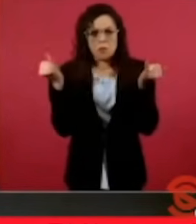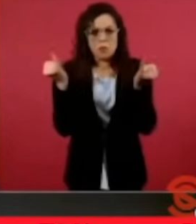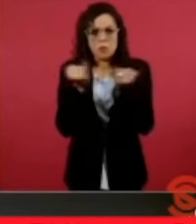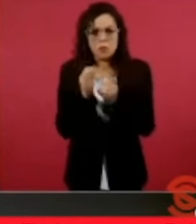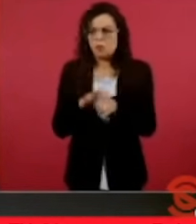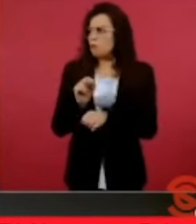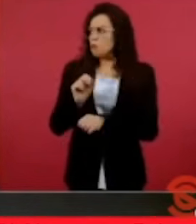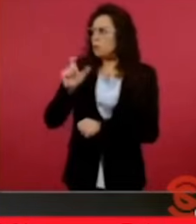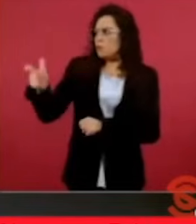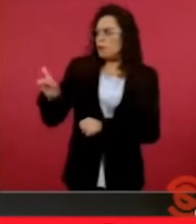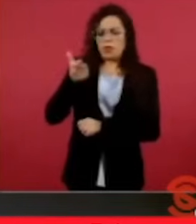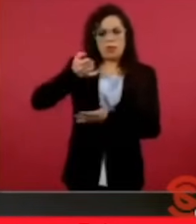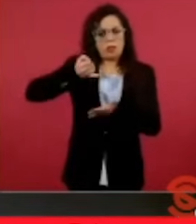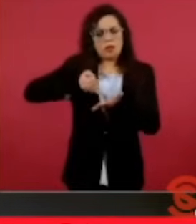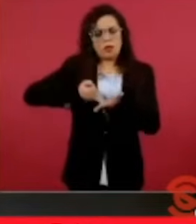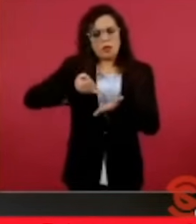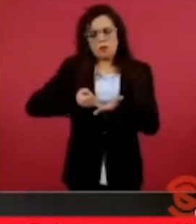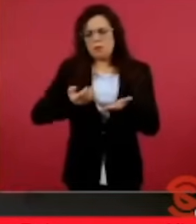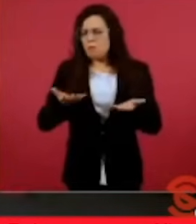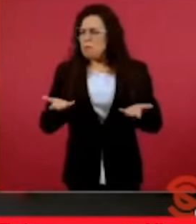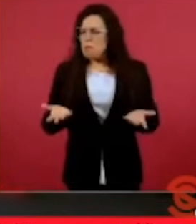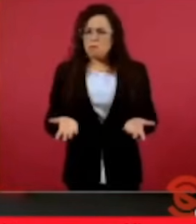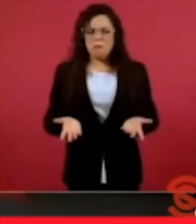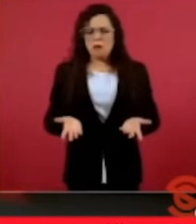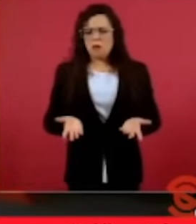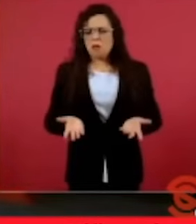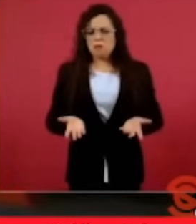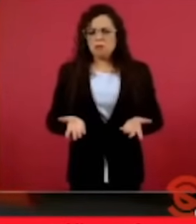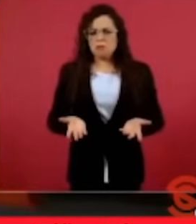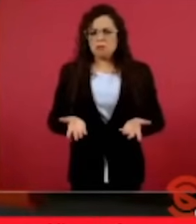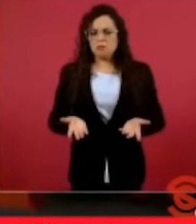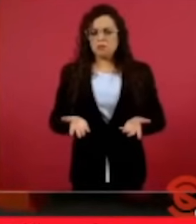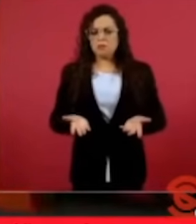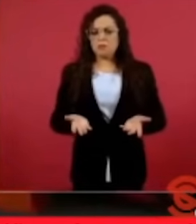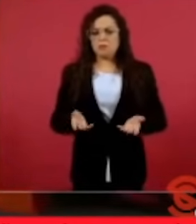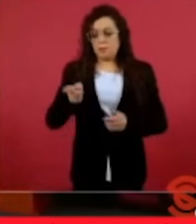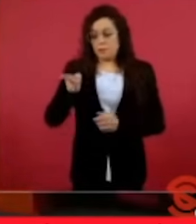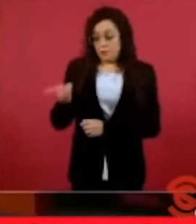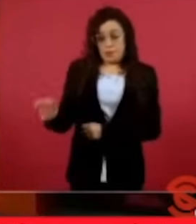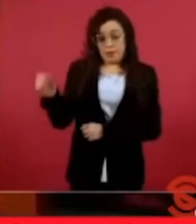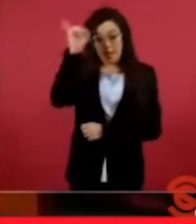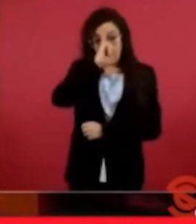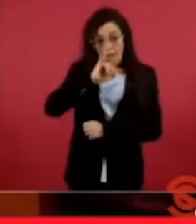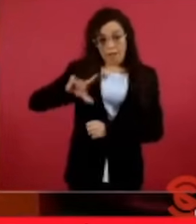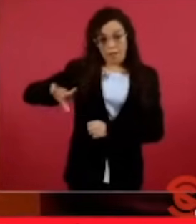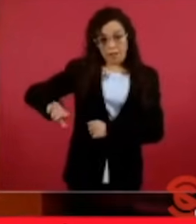blanco Entonces si el jefe de gobierno está proponiendo